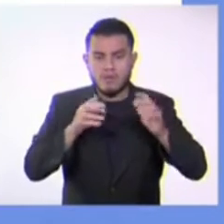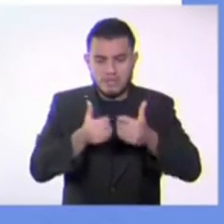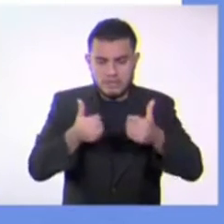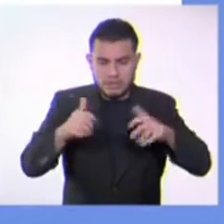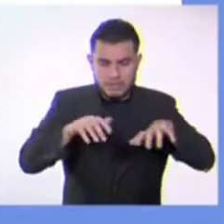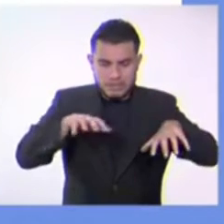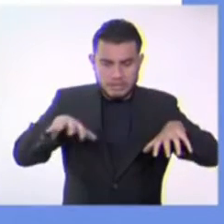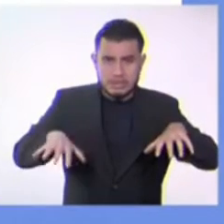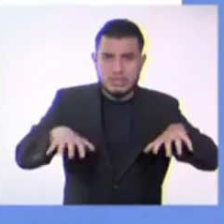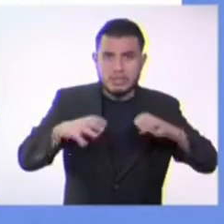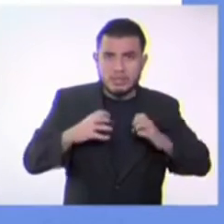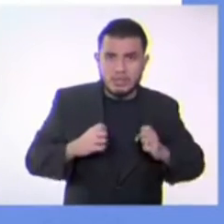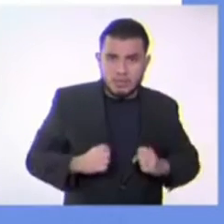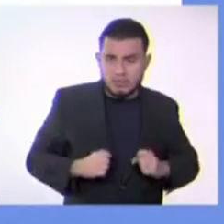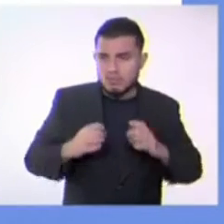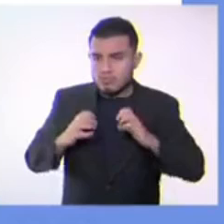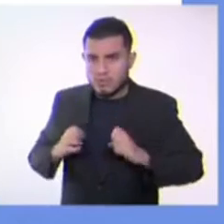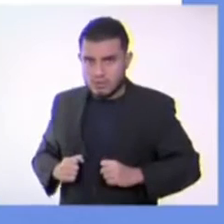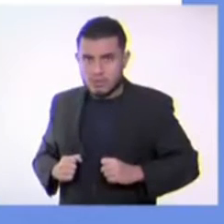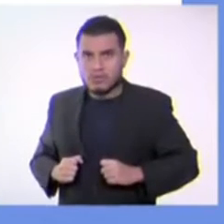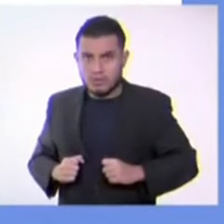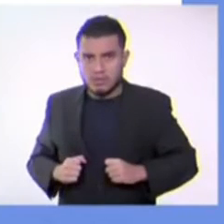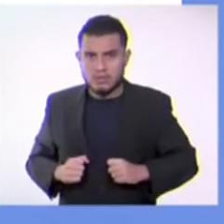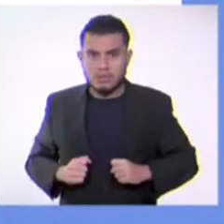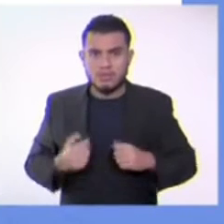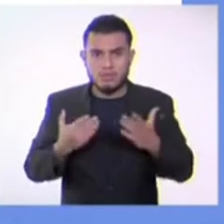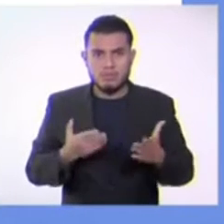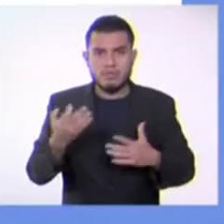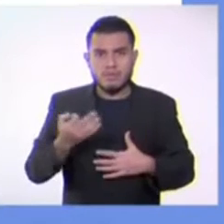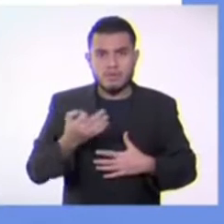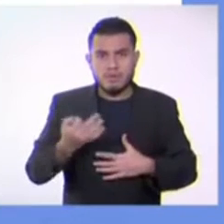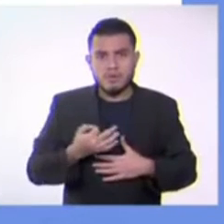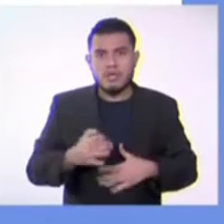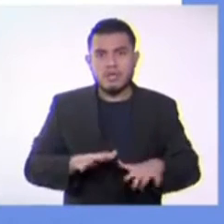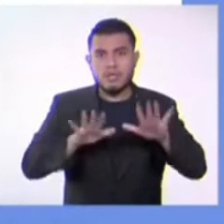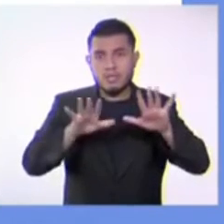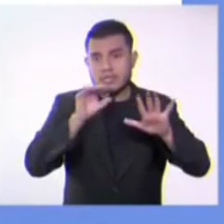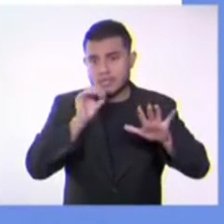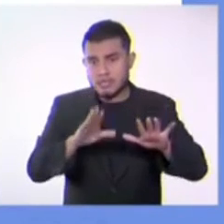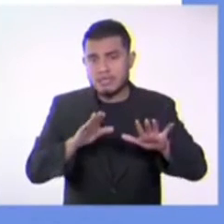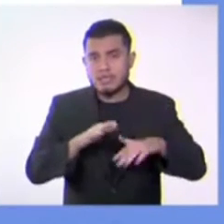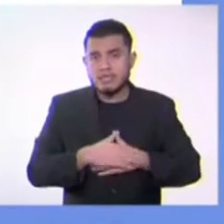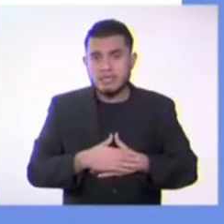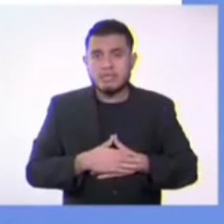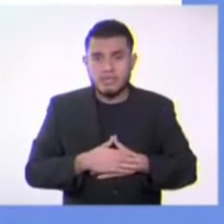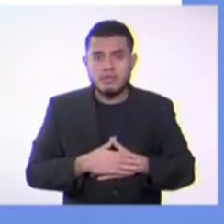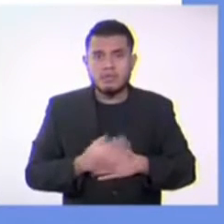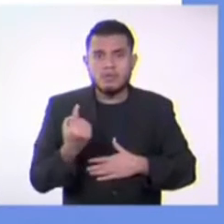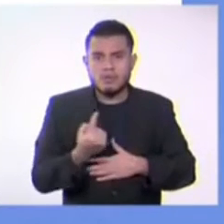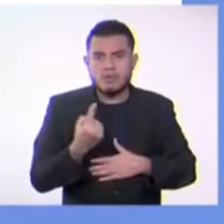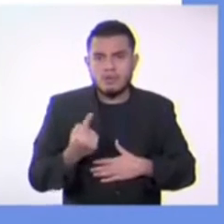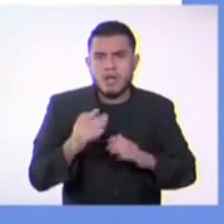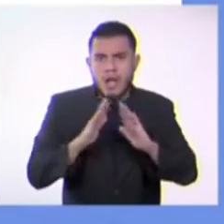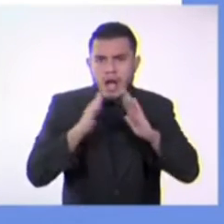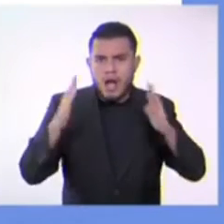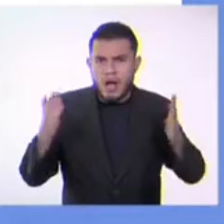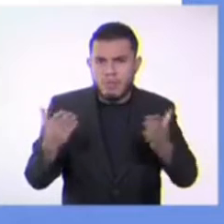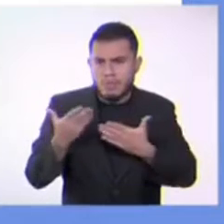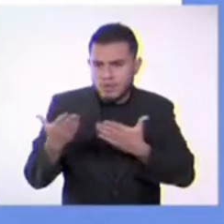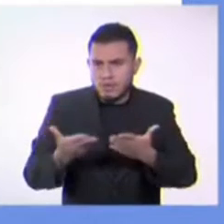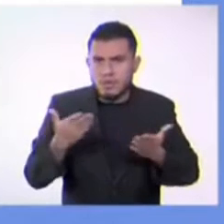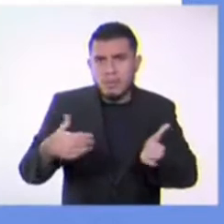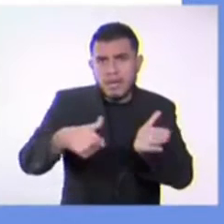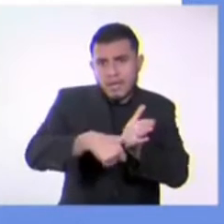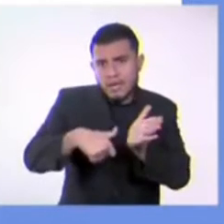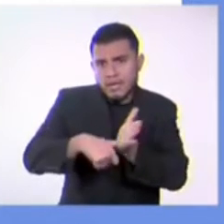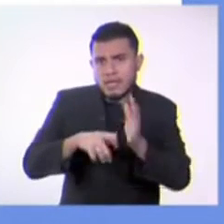efectiva de los poderes del Estado. ¿Le ayudo, Alba? Correcto, por favor. El 10 dice autonomía amplia y efectiva para las municipalidades.